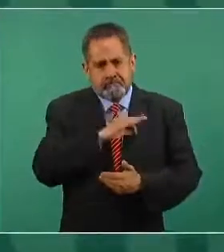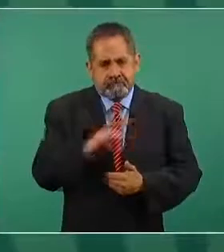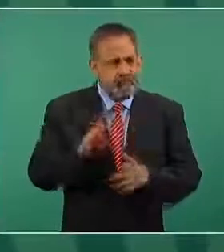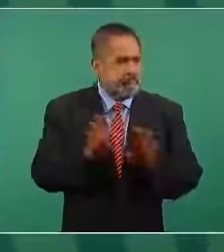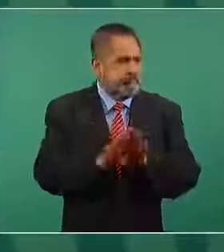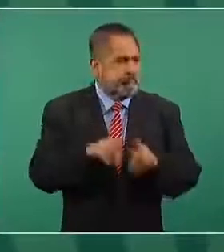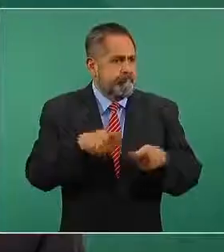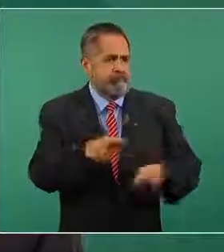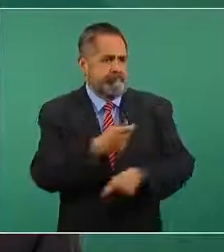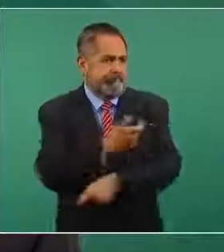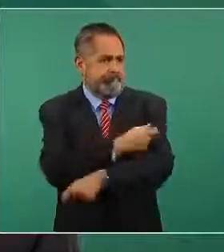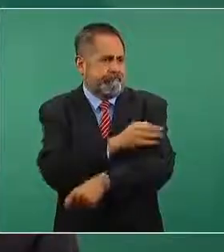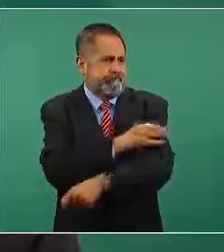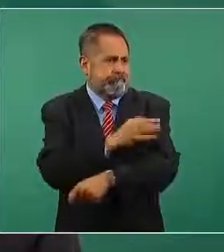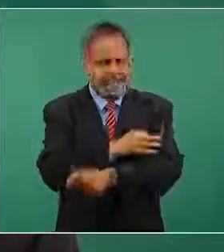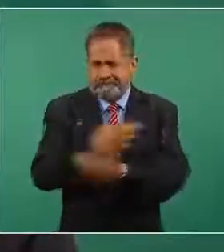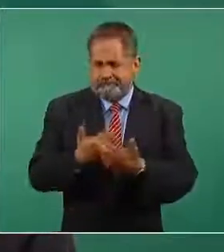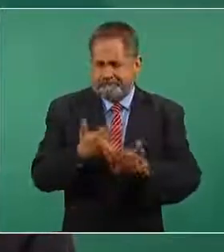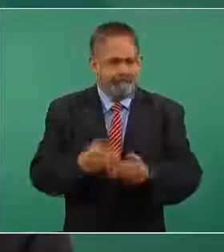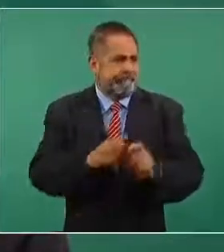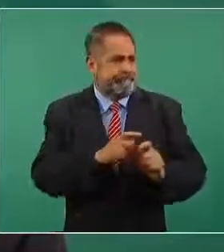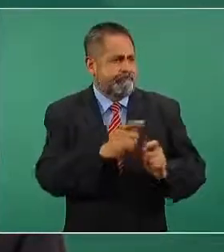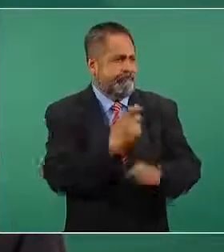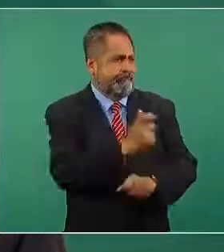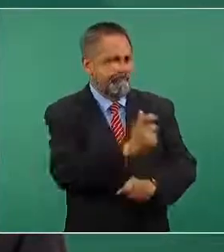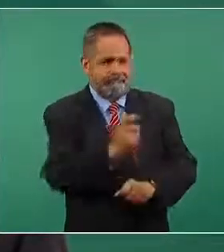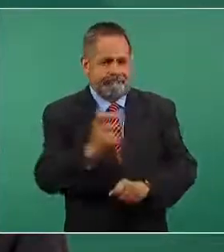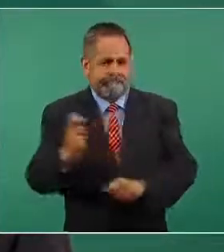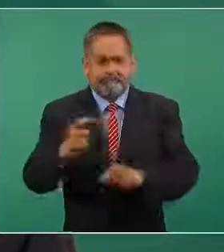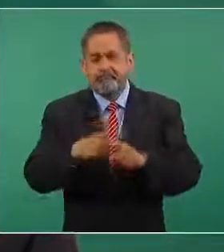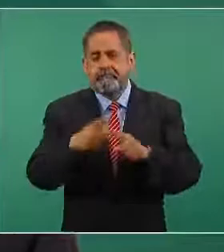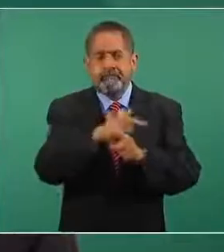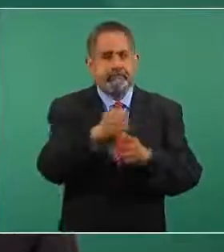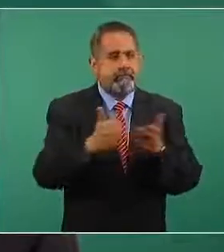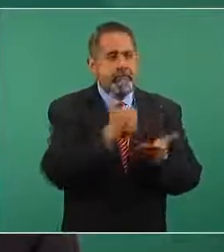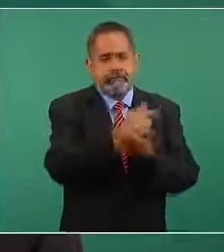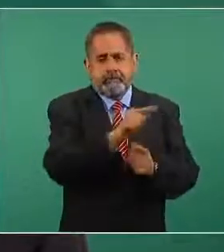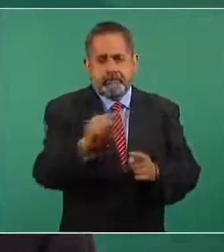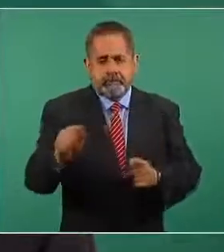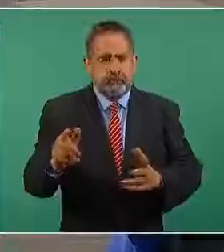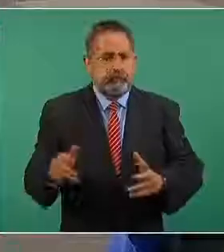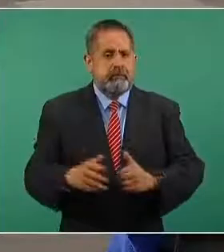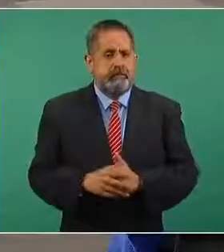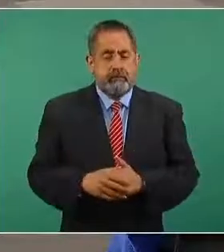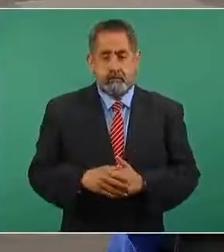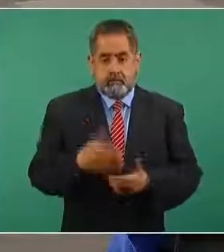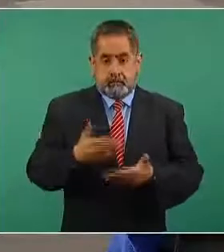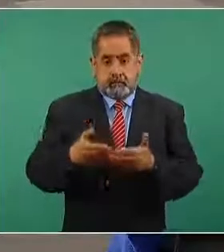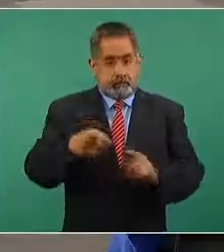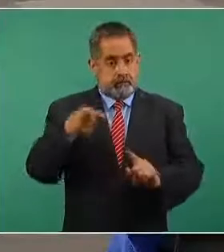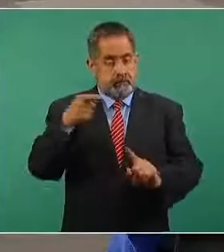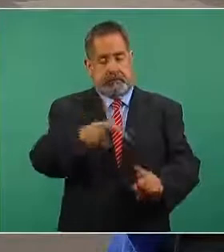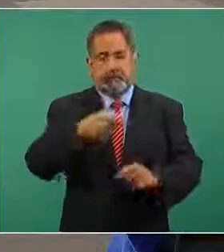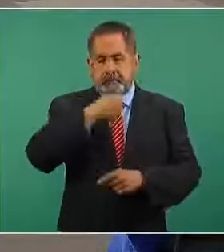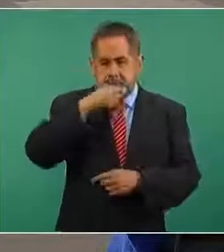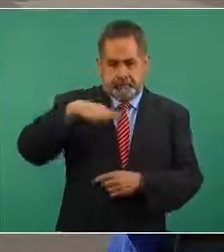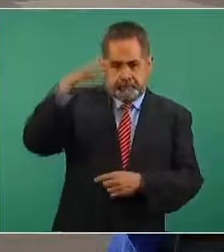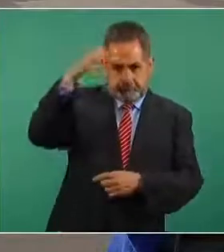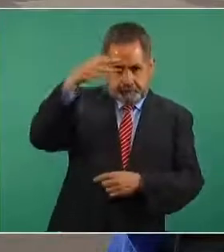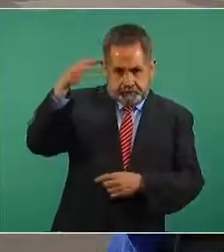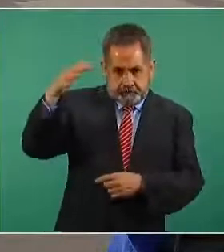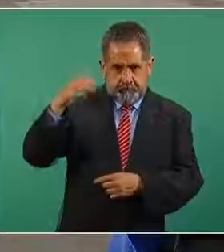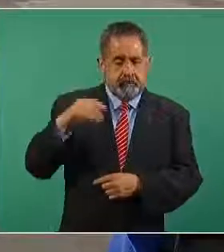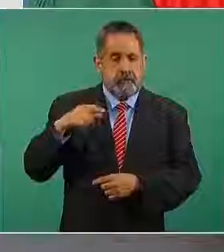podemos tener lo necesario para cubrir las ciudades. En este caso, adultos mayores y